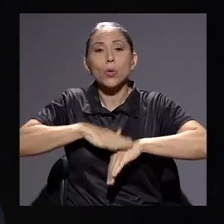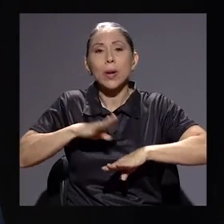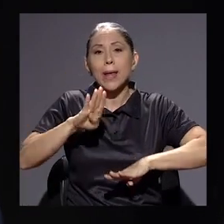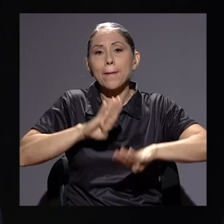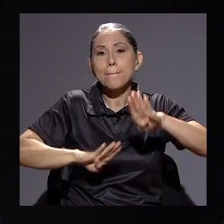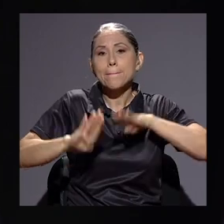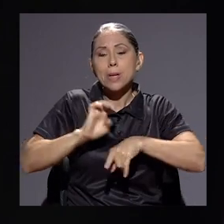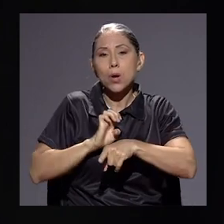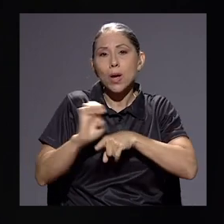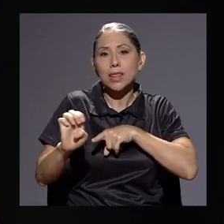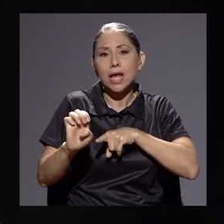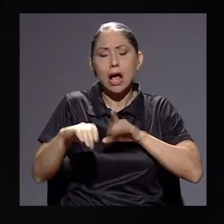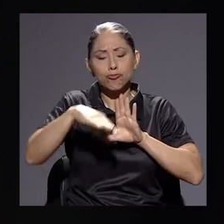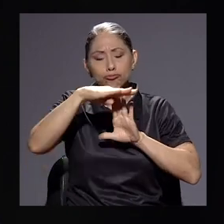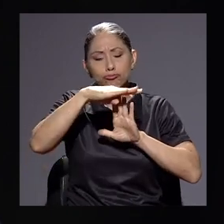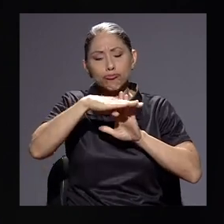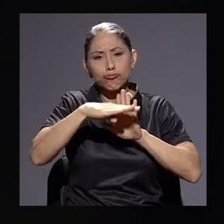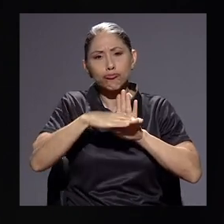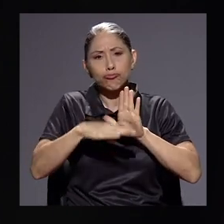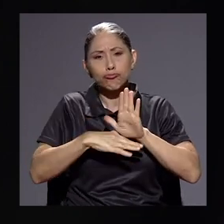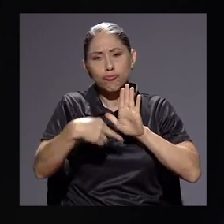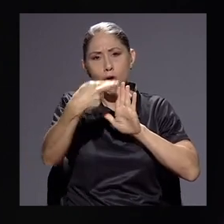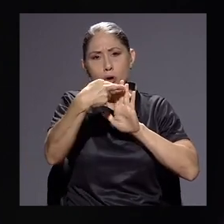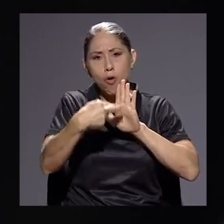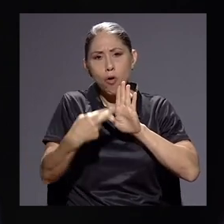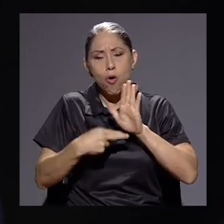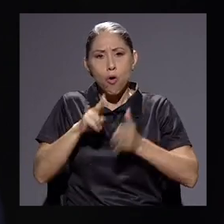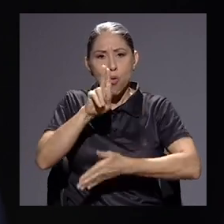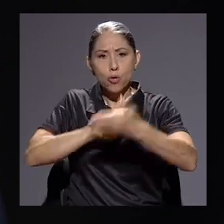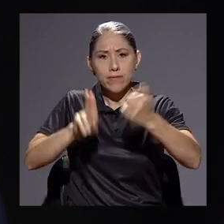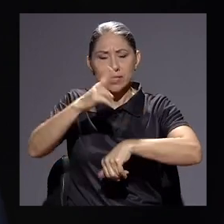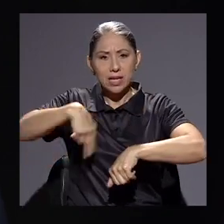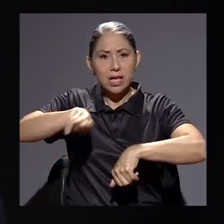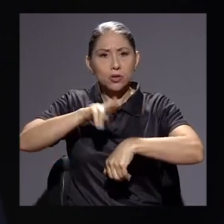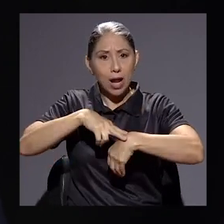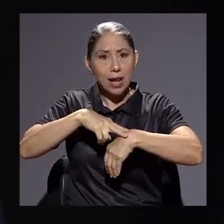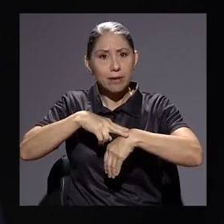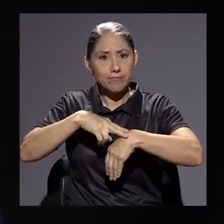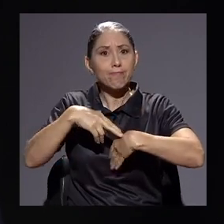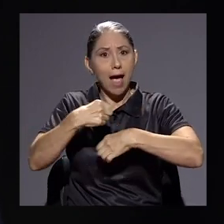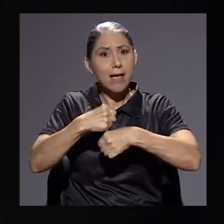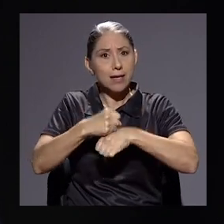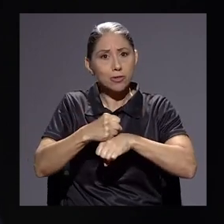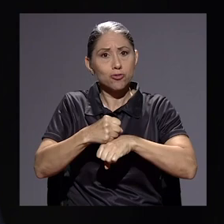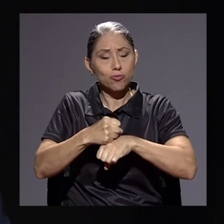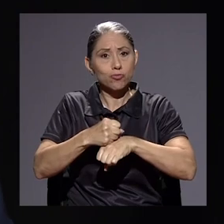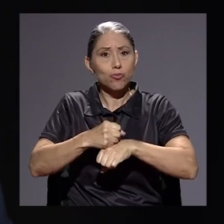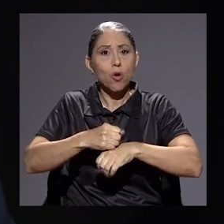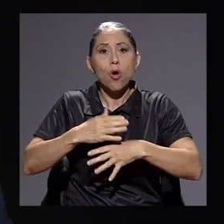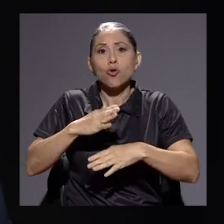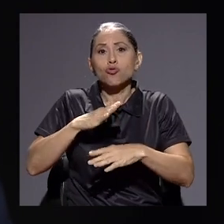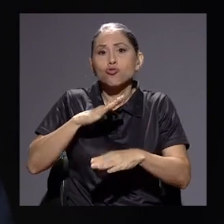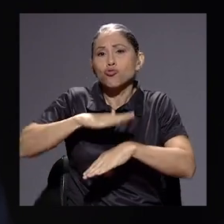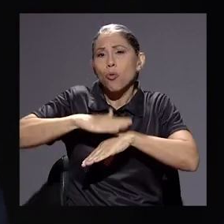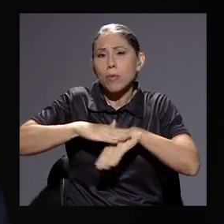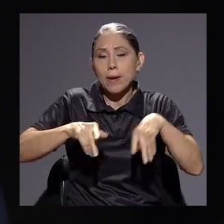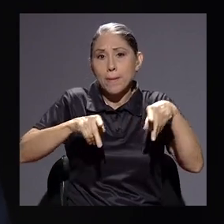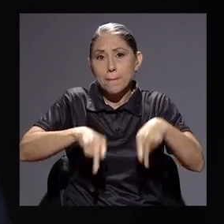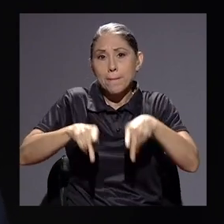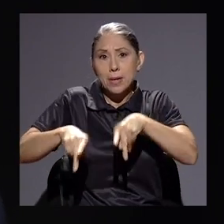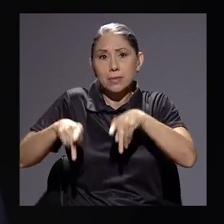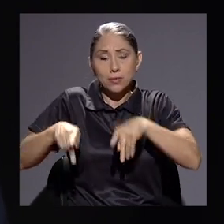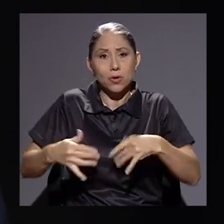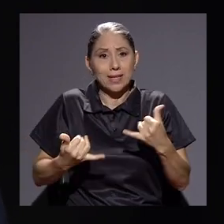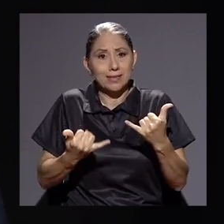la bioética, sobre un protocolo que la Universidad Nacional ha hecho a propósito de las personas que enfrentan una